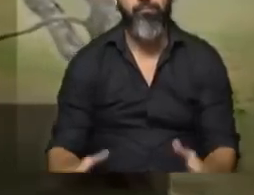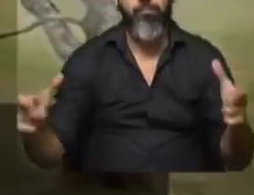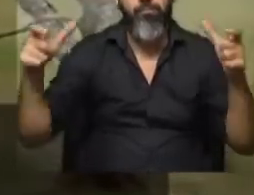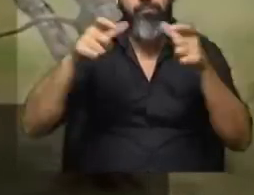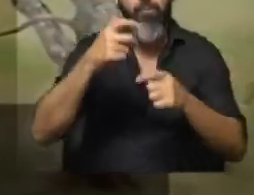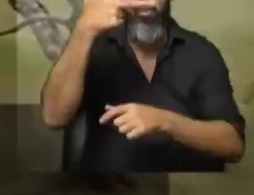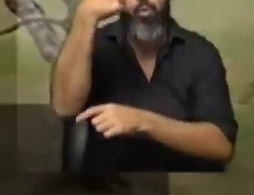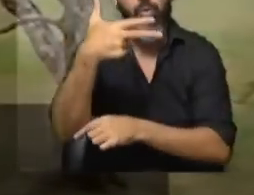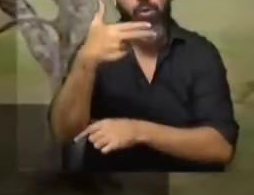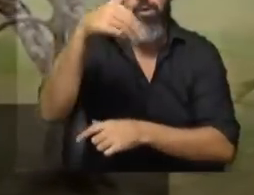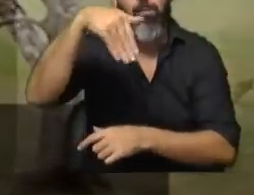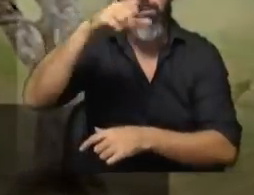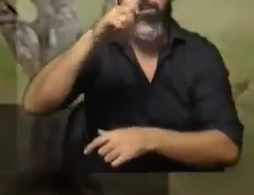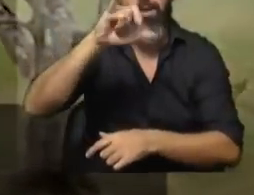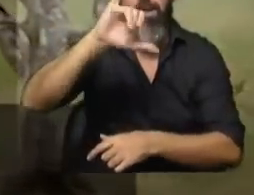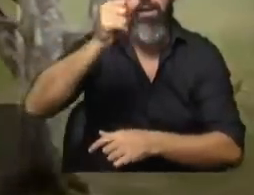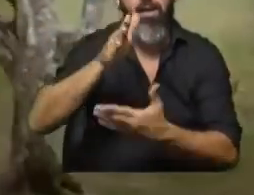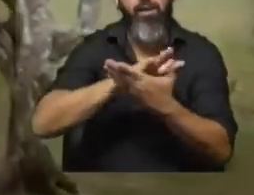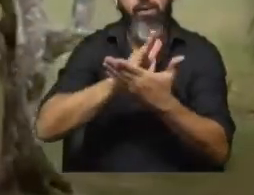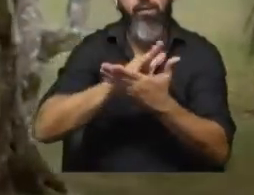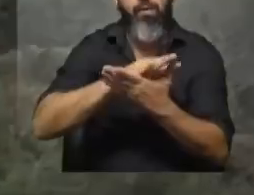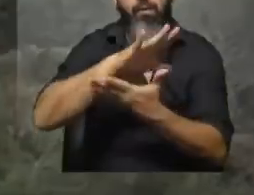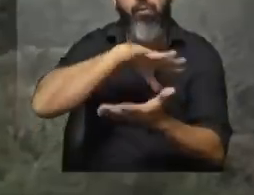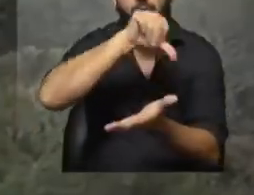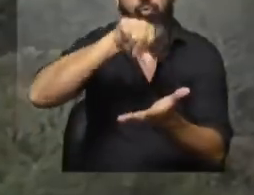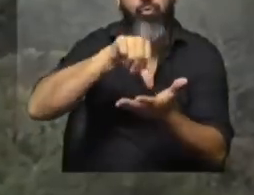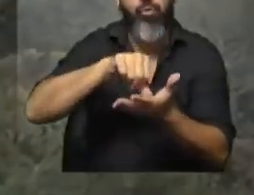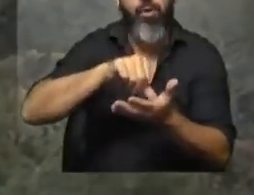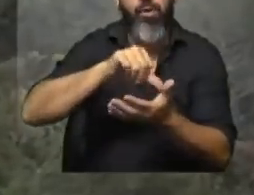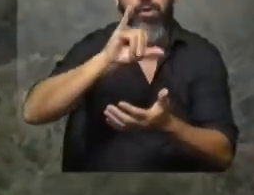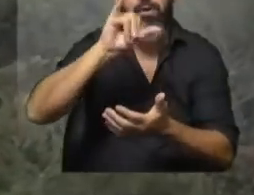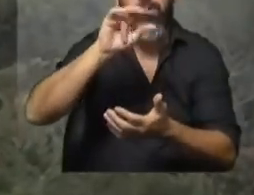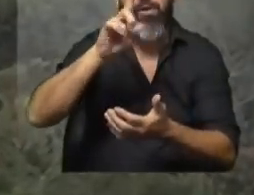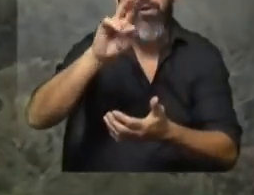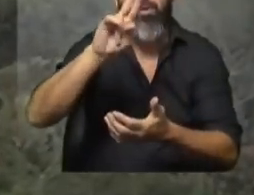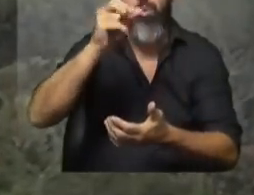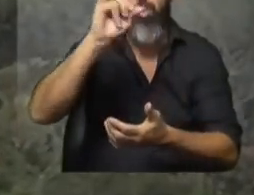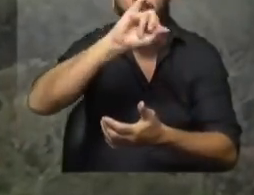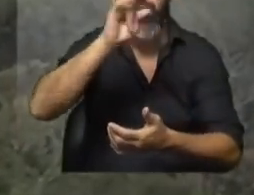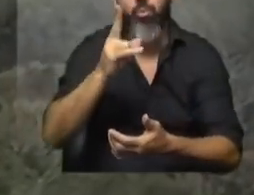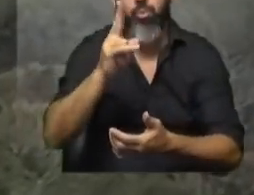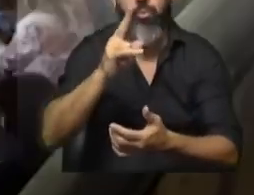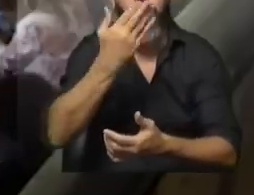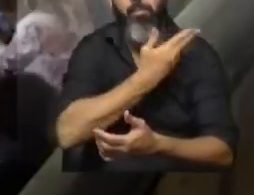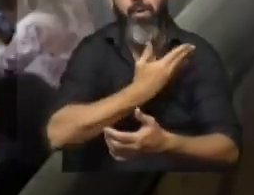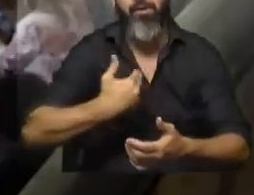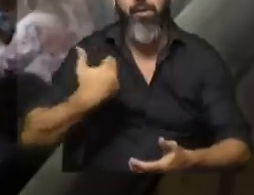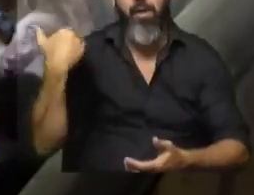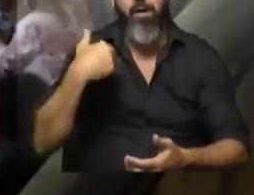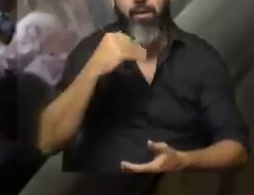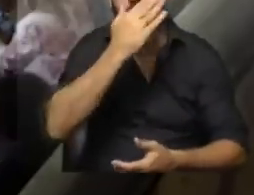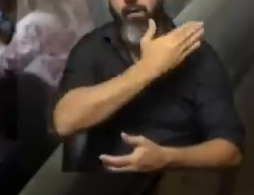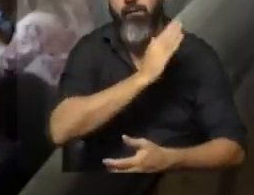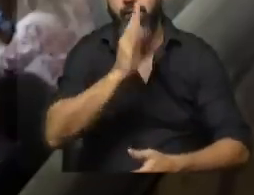será en el hotel Gran Meliá de la ciudad fronteriza argentino brasileña de Puerto iguazú a donde llegarán los presidentes de Argentina Brasil